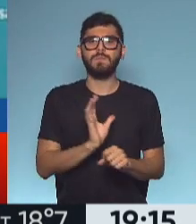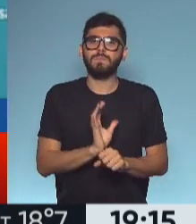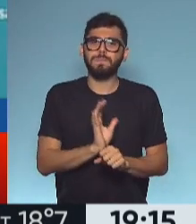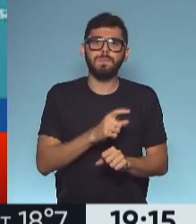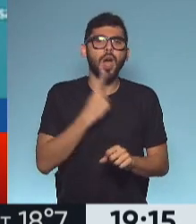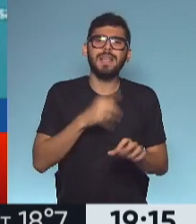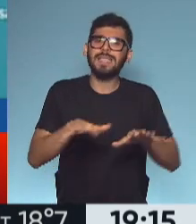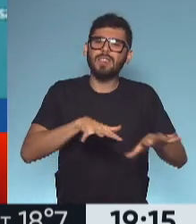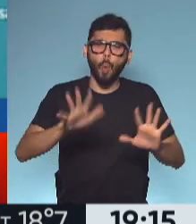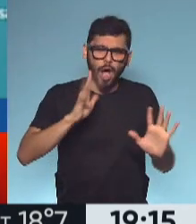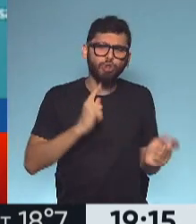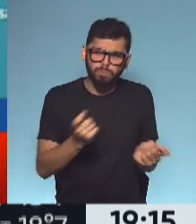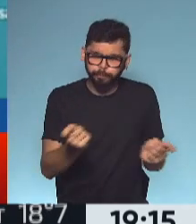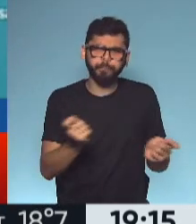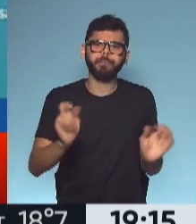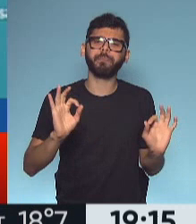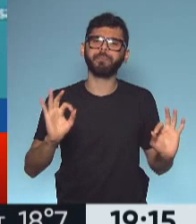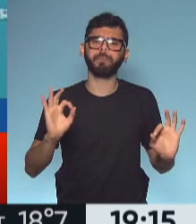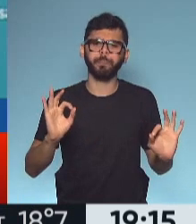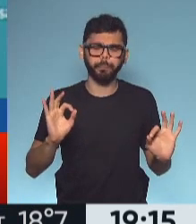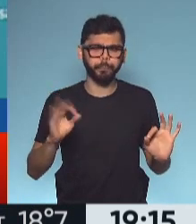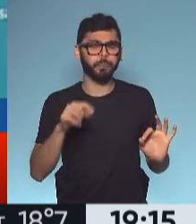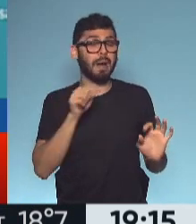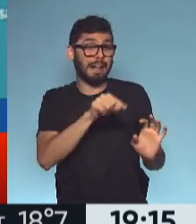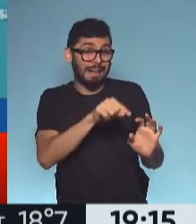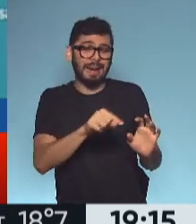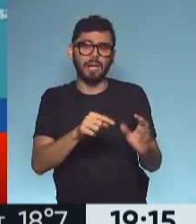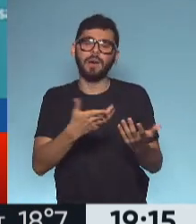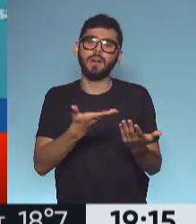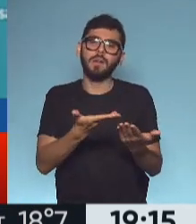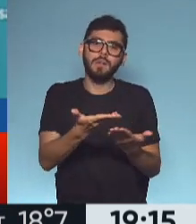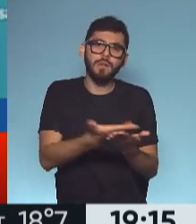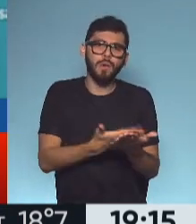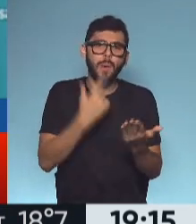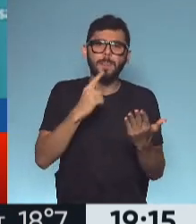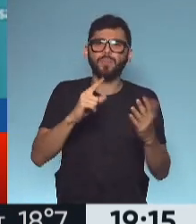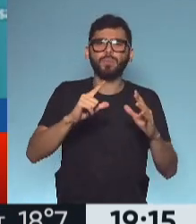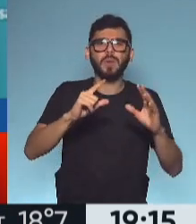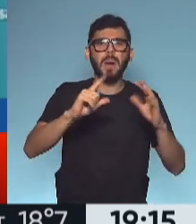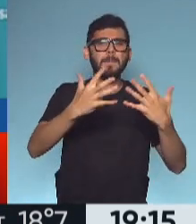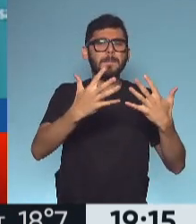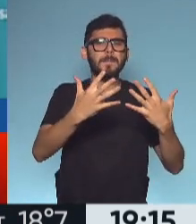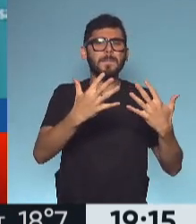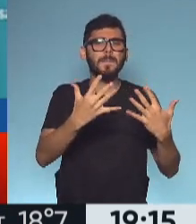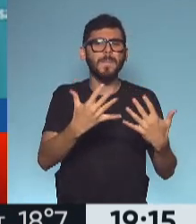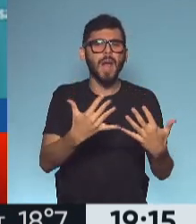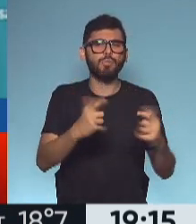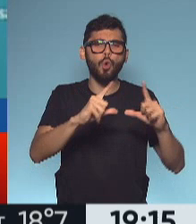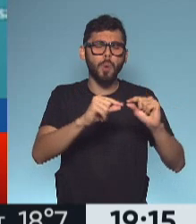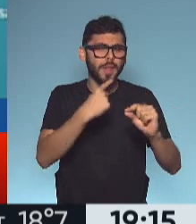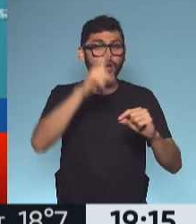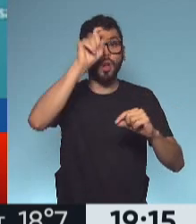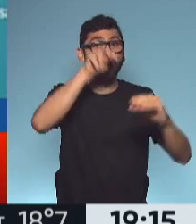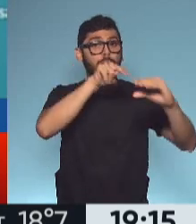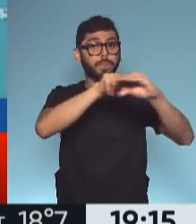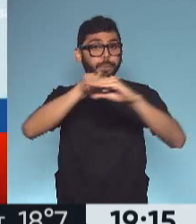la situación muy controlado y un modelo matemático por el cual nos decían las terapias intensivas